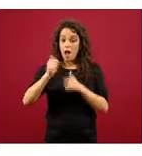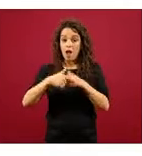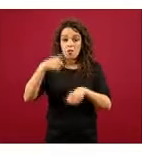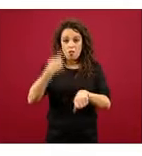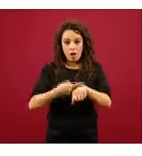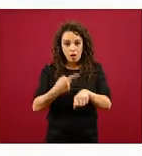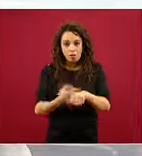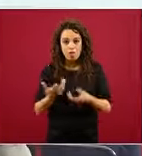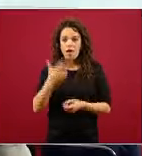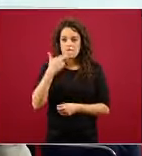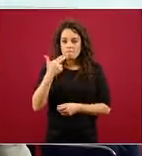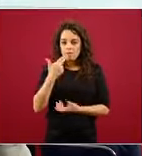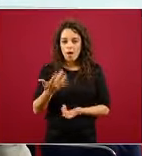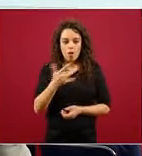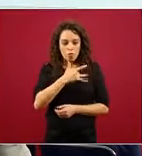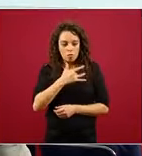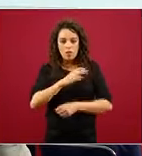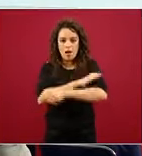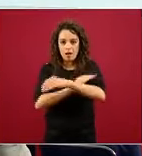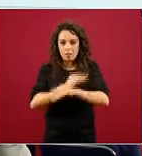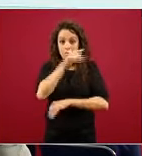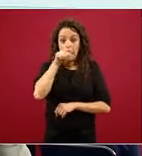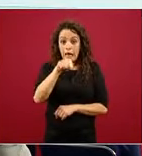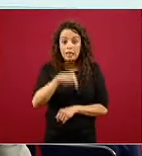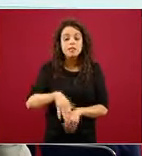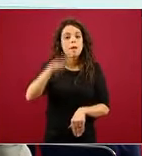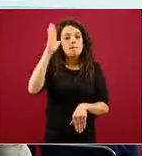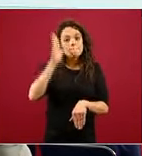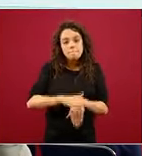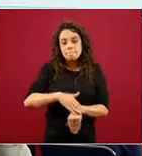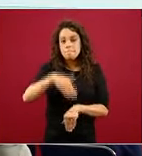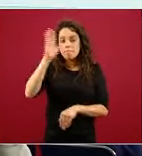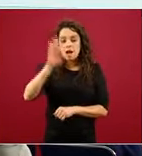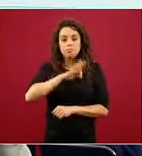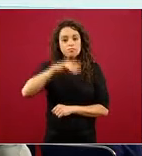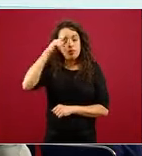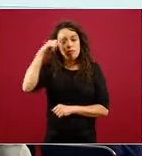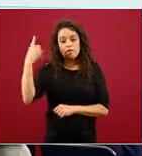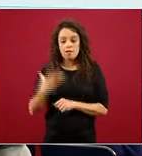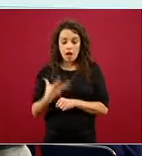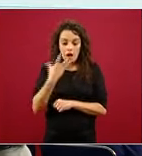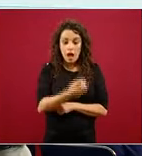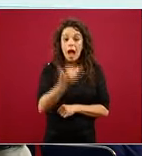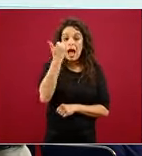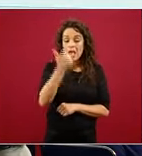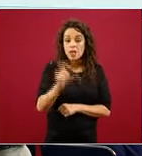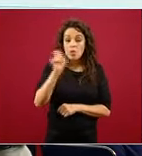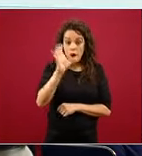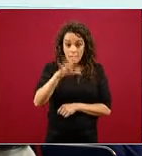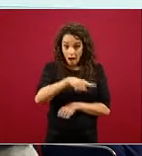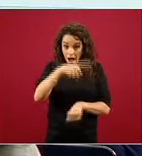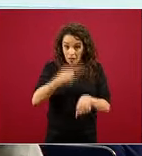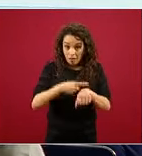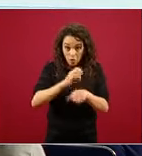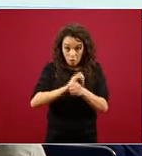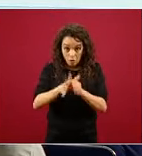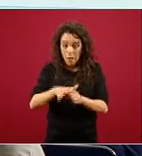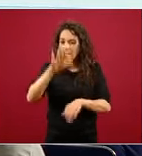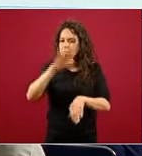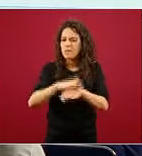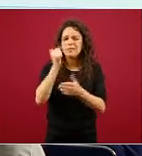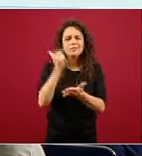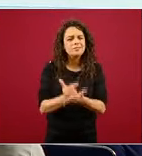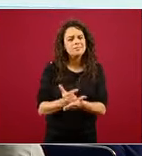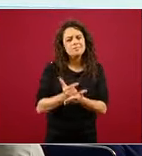a volverse un caso grave. ¿Cómo o qué es lo más importante en estos grupos en particular? Estar muy